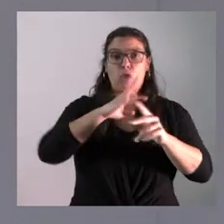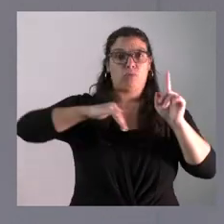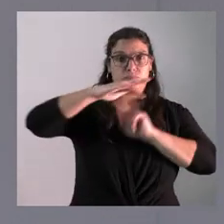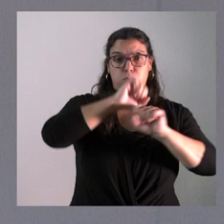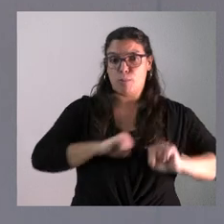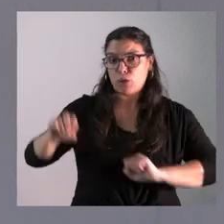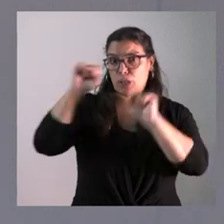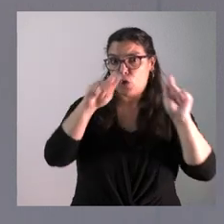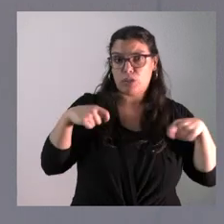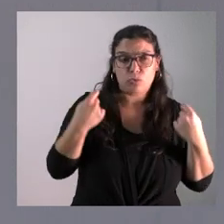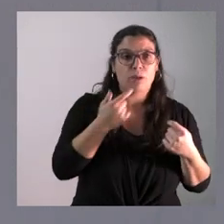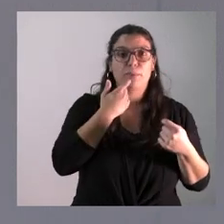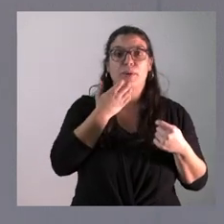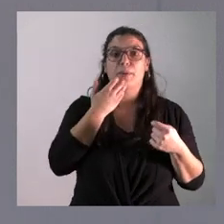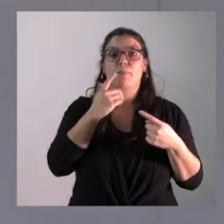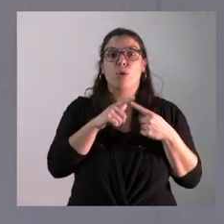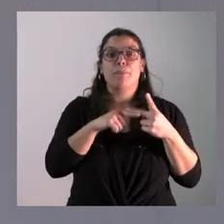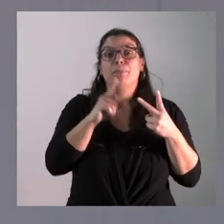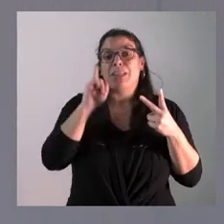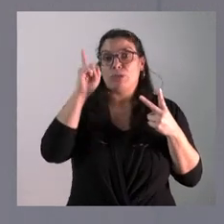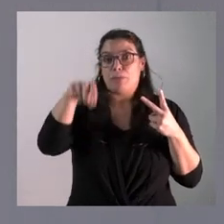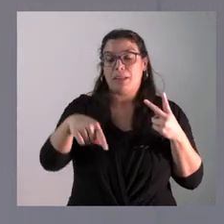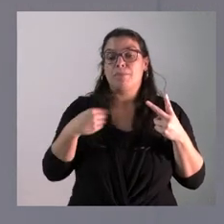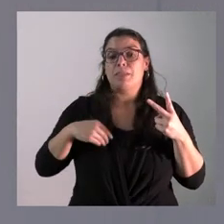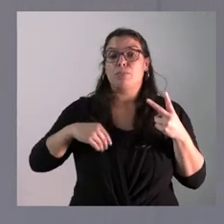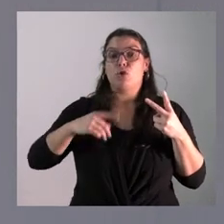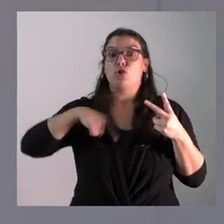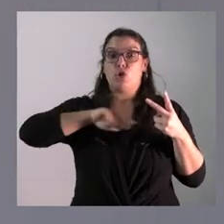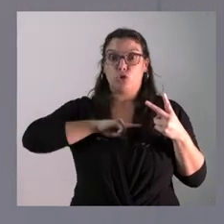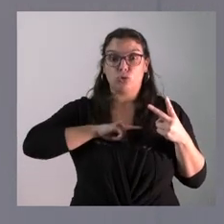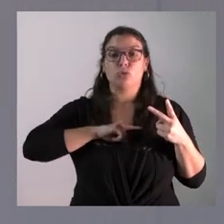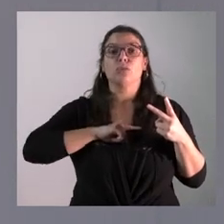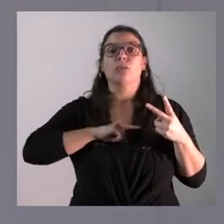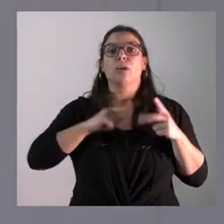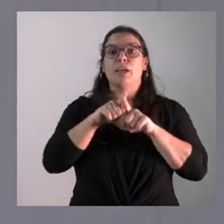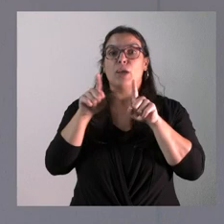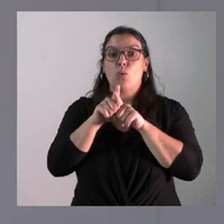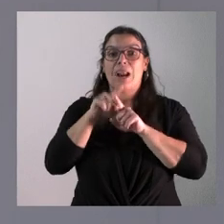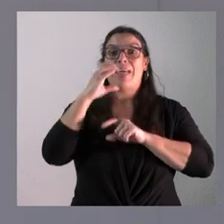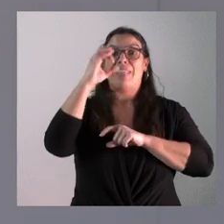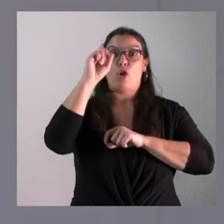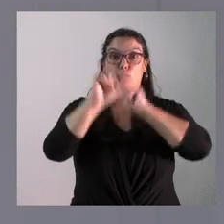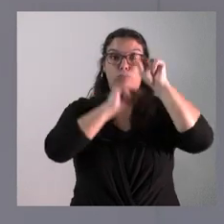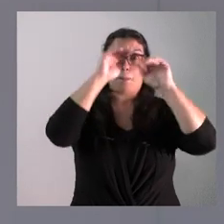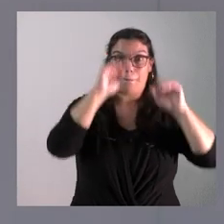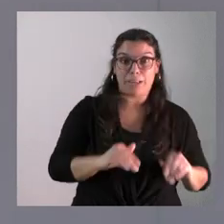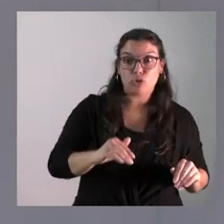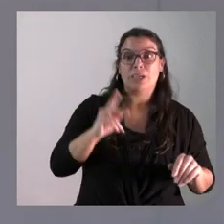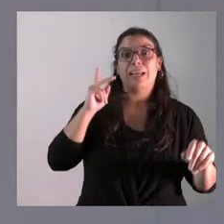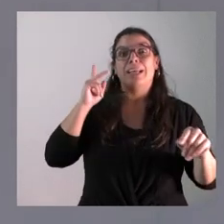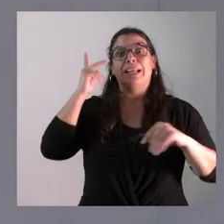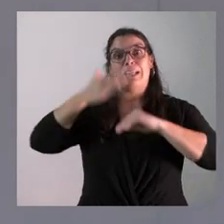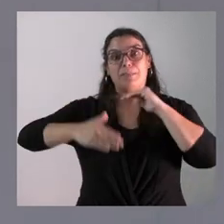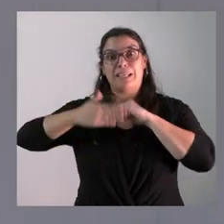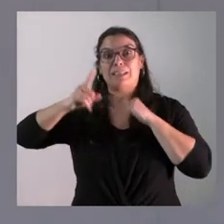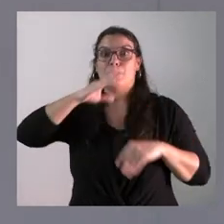naturaleza como usted señala Y en este caso está tanto el hecho de ser Sumidero de CO2 como el hecho de evitar emisiones de CO2 a través